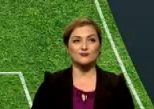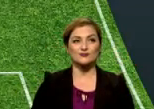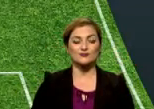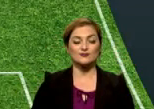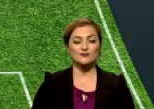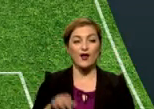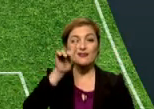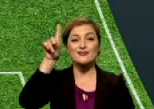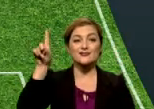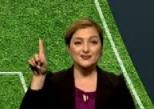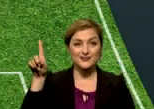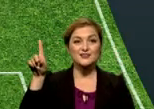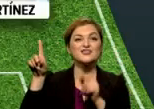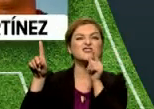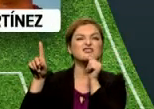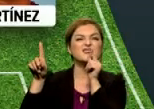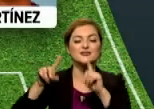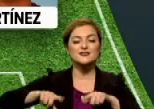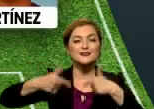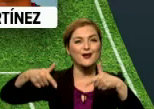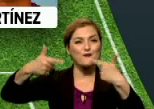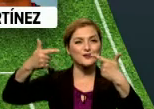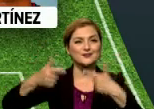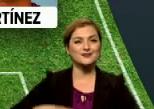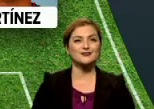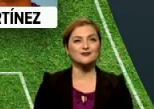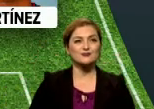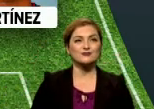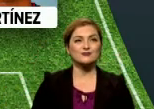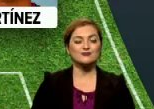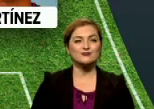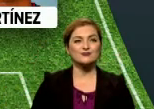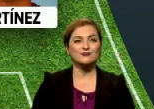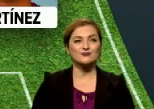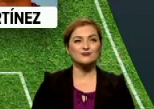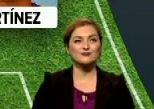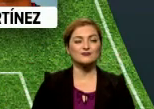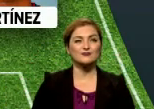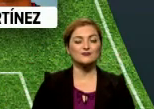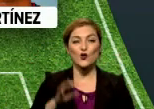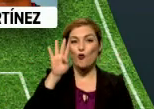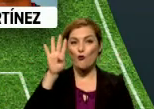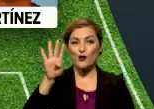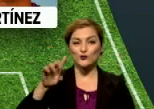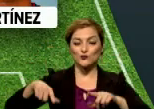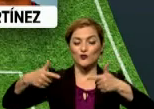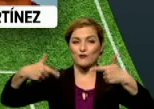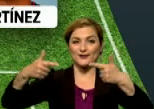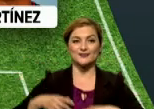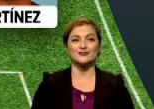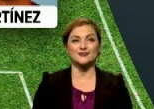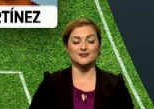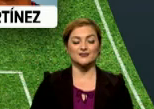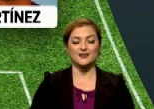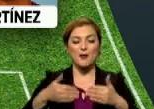A la derecha, Pedro Pablo Velasco, Aymar Riveros y Pineda, los cuatro en el fondo. Mitad